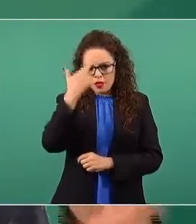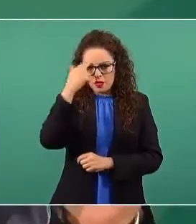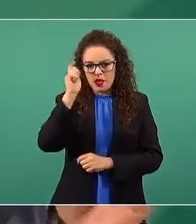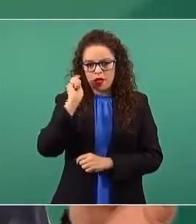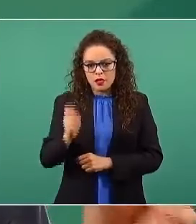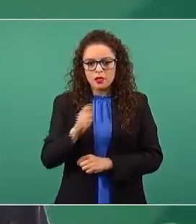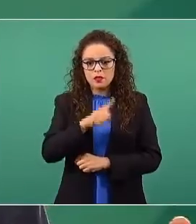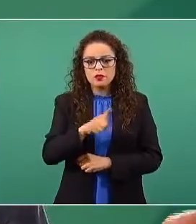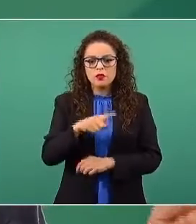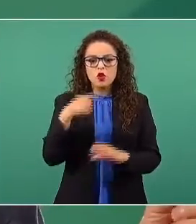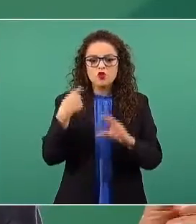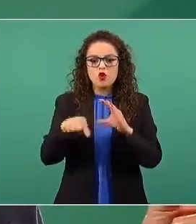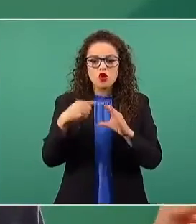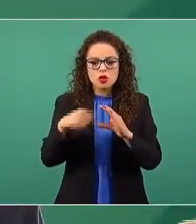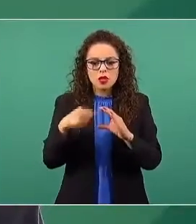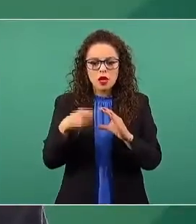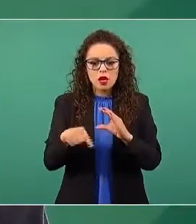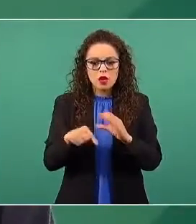de correo electrónico